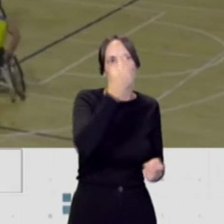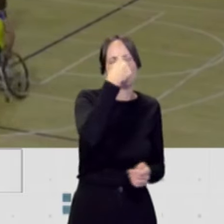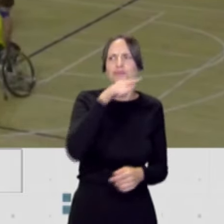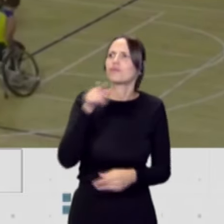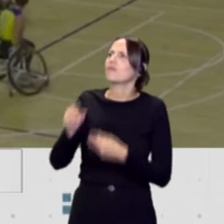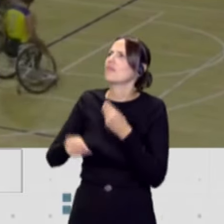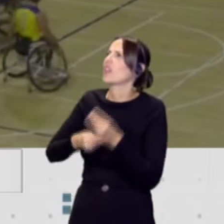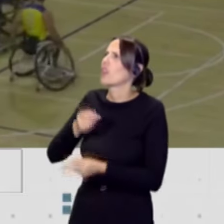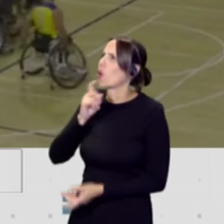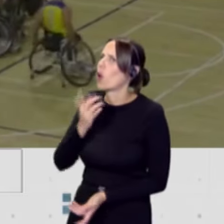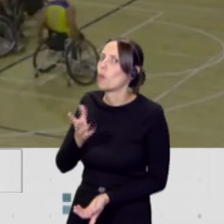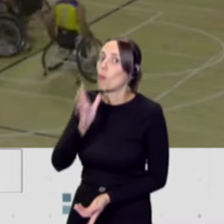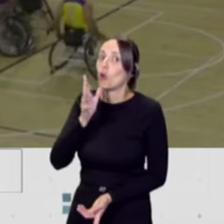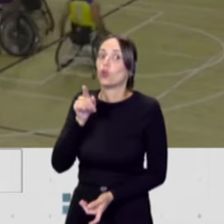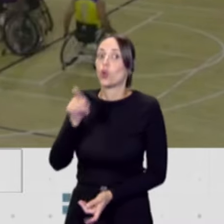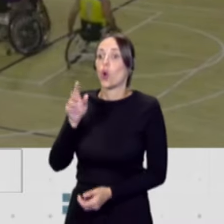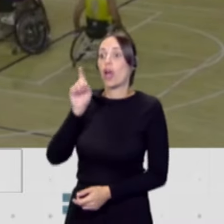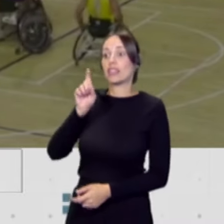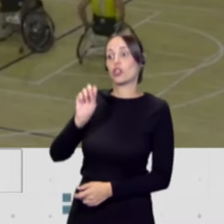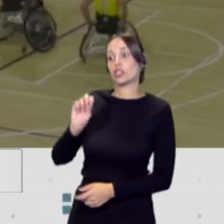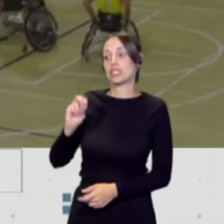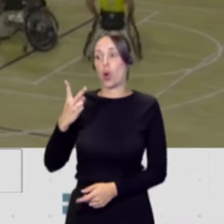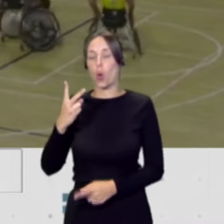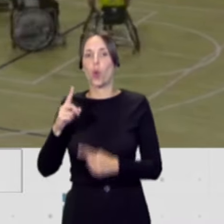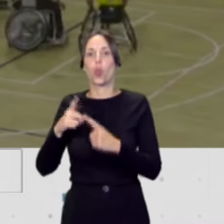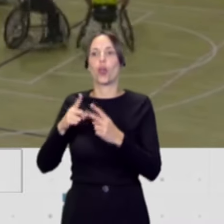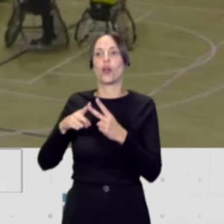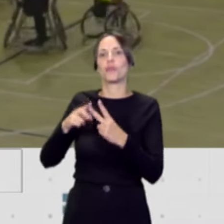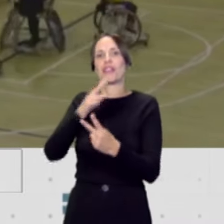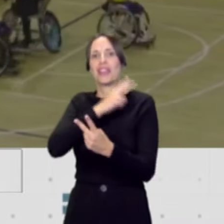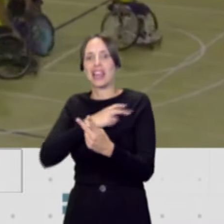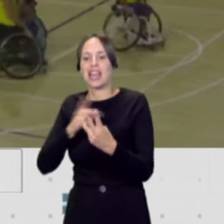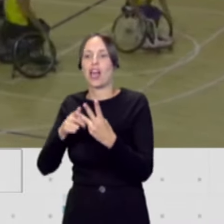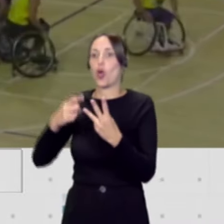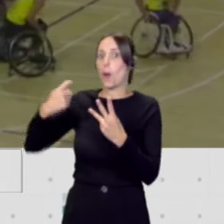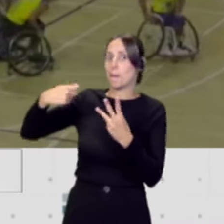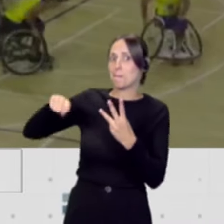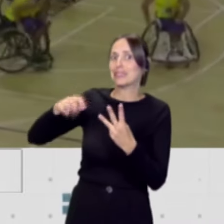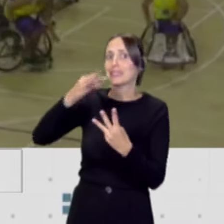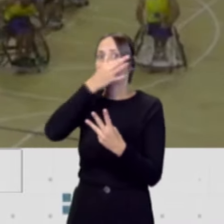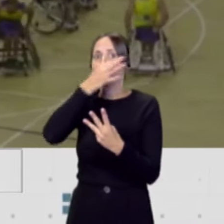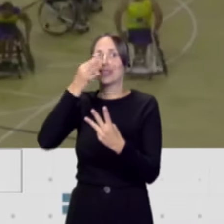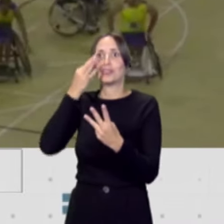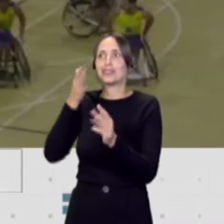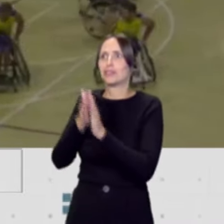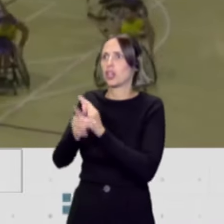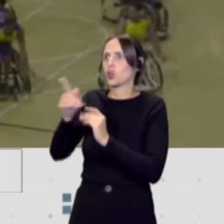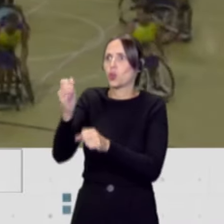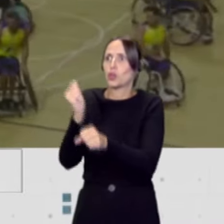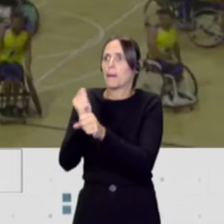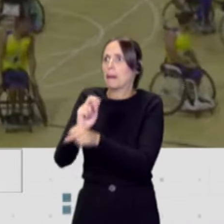Porque como segundo entrenador, creo que delegado, presidente también del Santa Lucía, eres un poquito el que hace de todo, ¿eh?